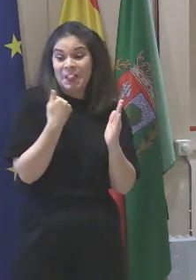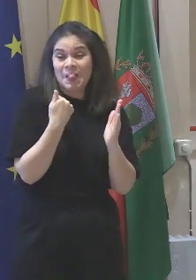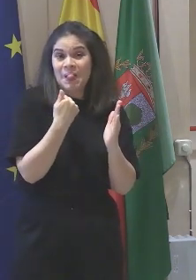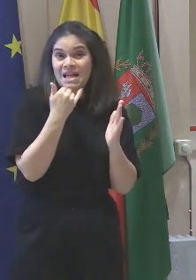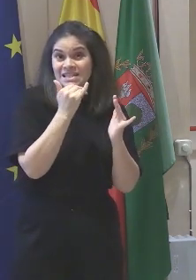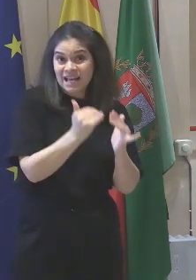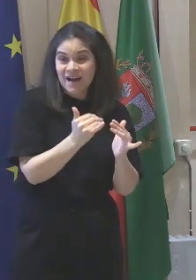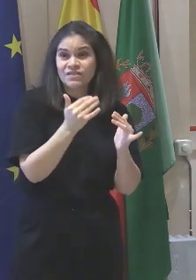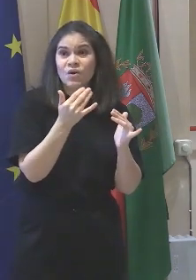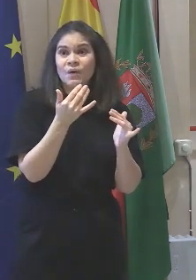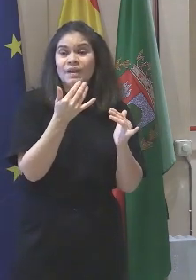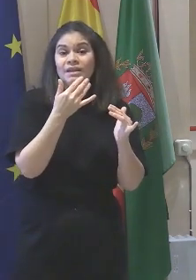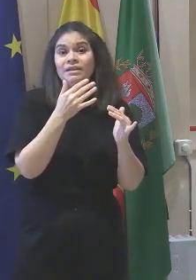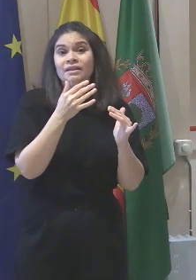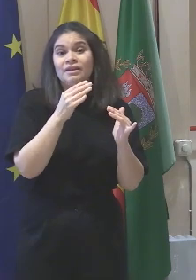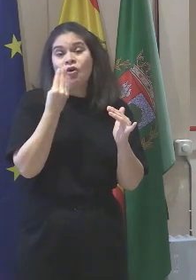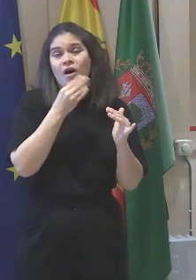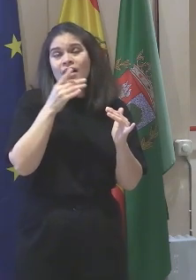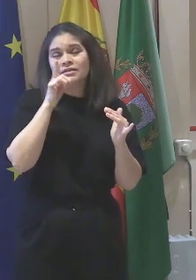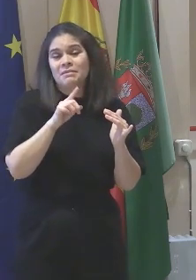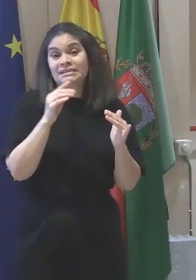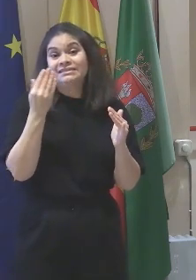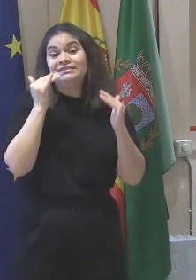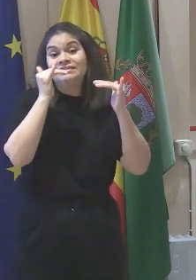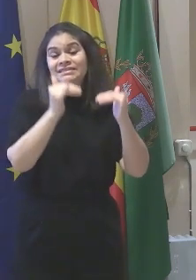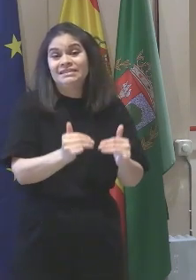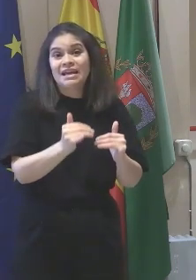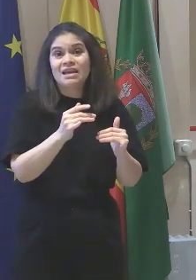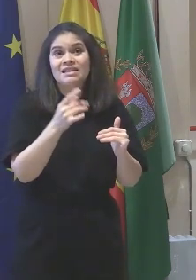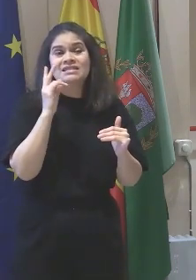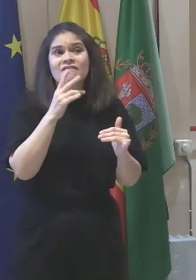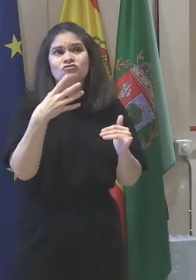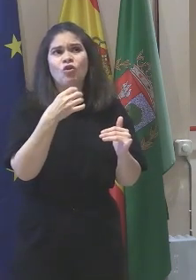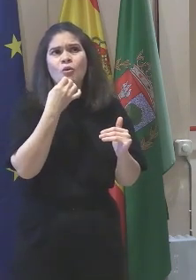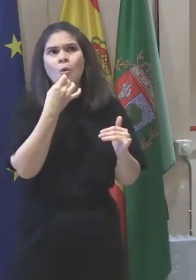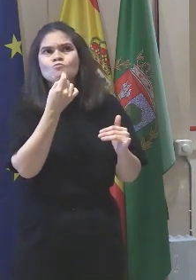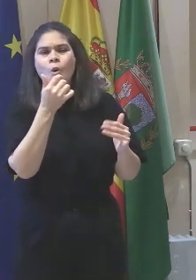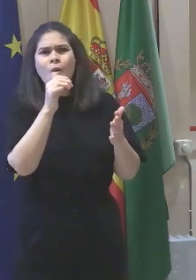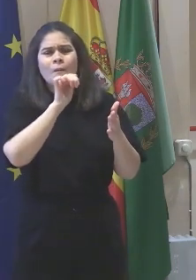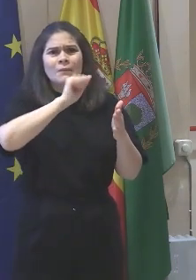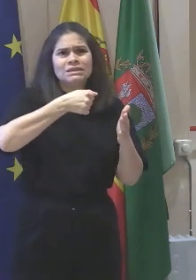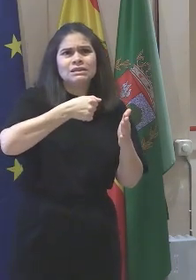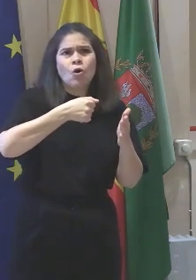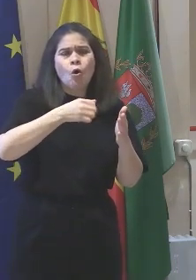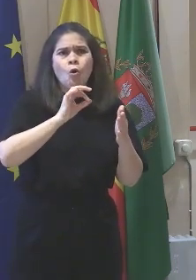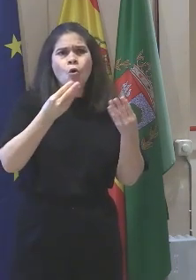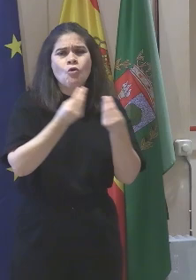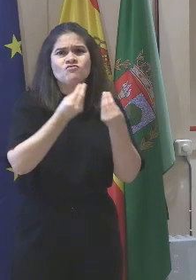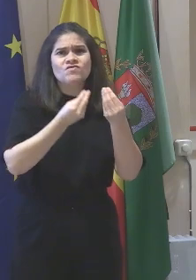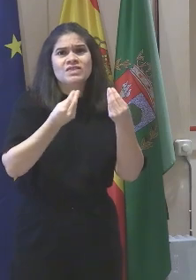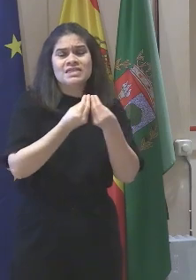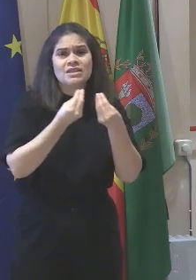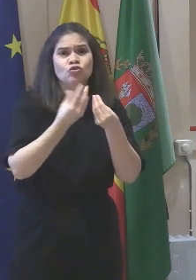pueden impactar en la historia natural de la enfermedad y que se puede ver, claro, todo como medio vacío, medio lleno. Todos queremos una curación, pero en ausencia de